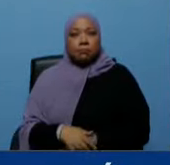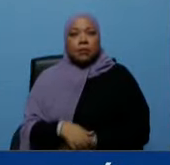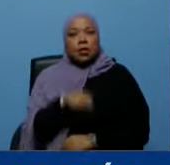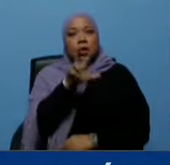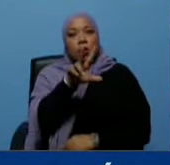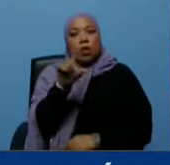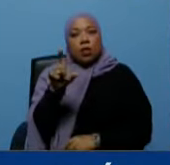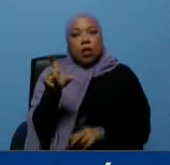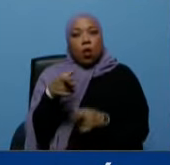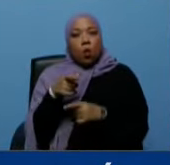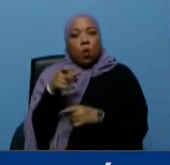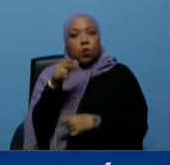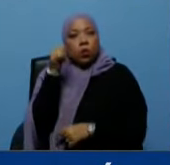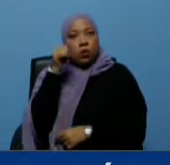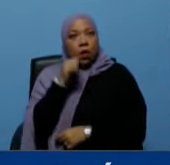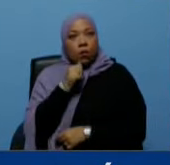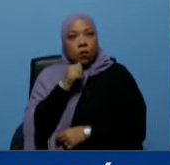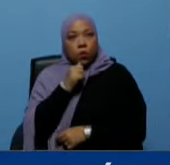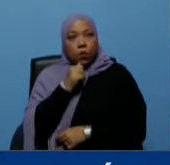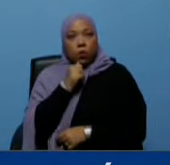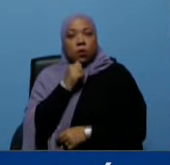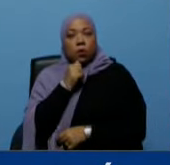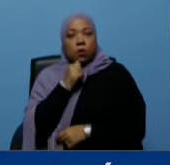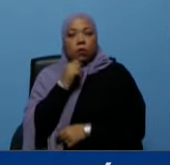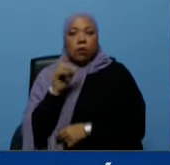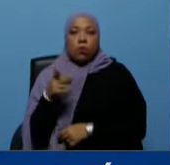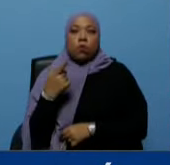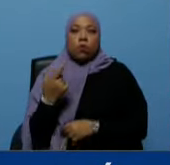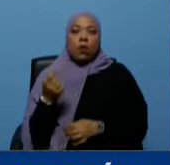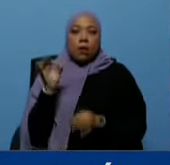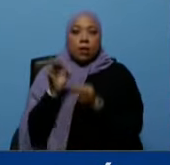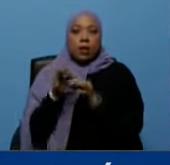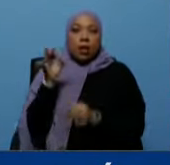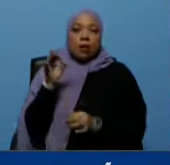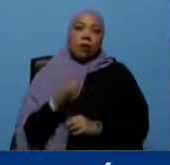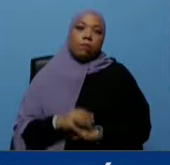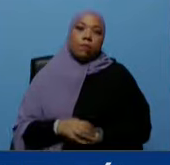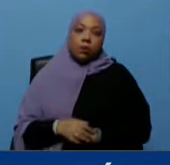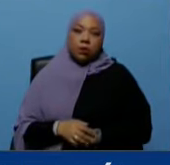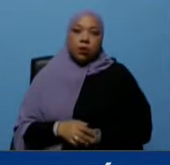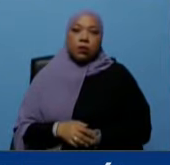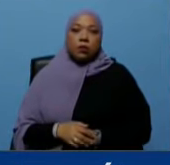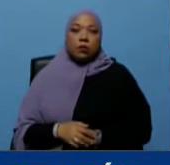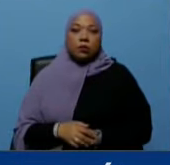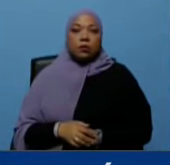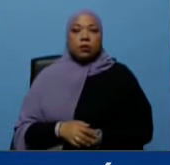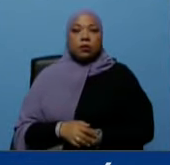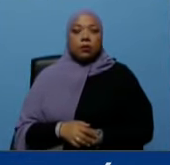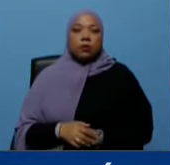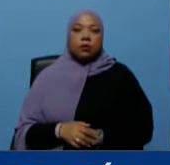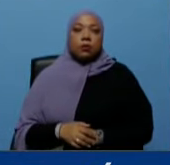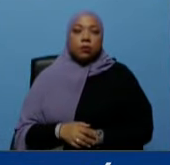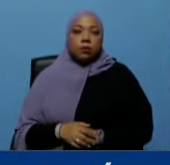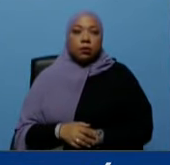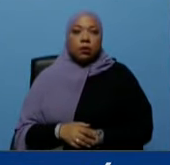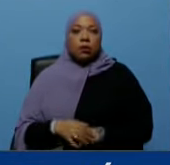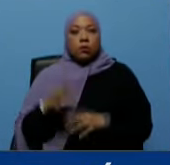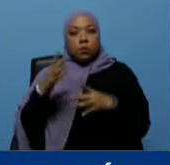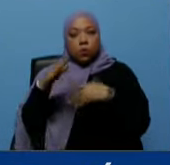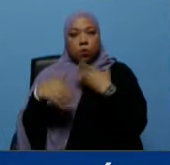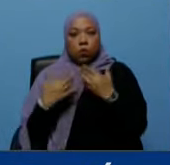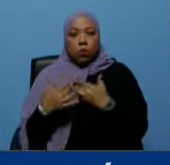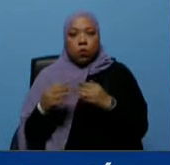31 de agosto, sábado. Y primero de septiembre. Así que cuando